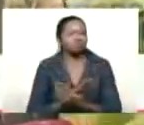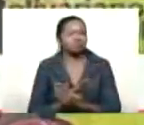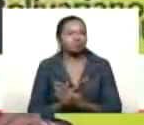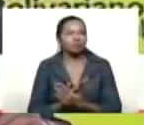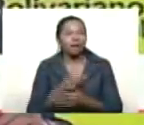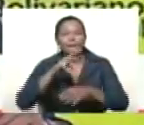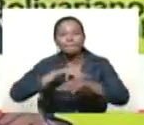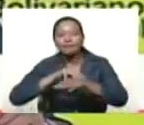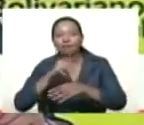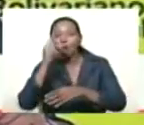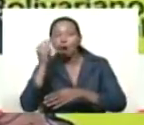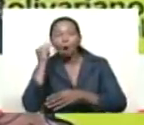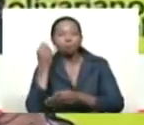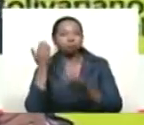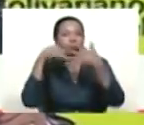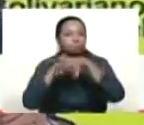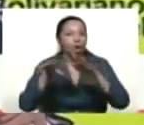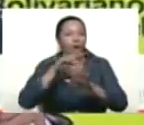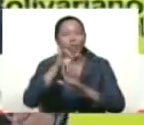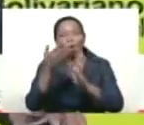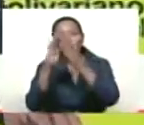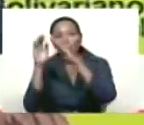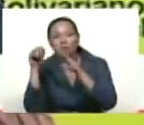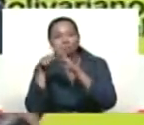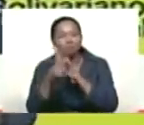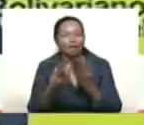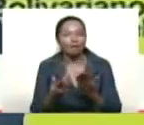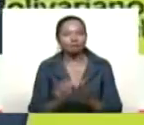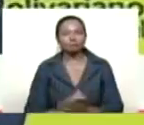médicos y médicas integrales comunitarias.